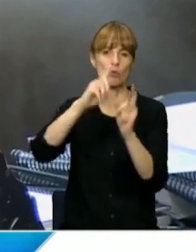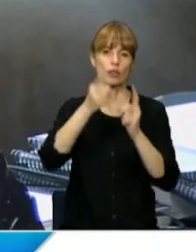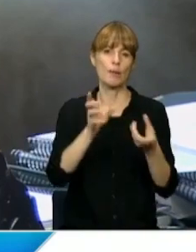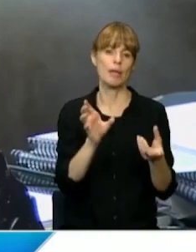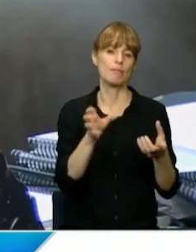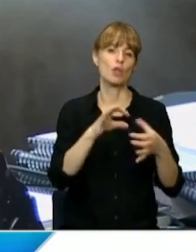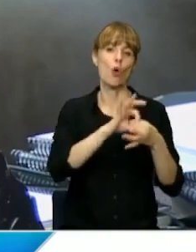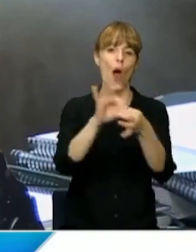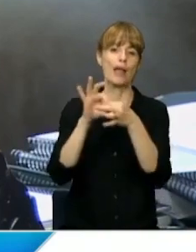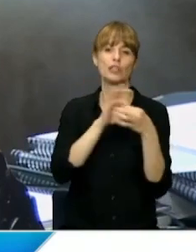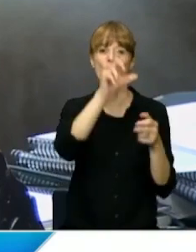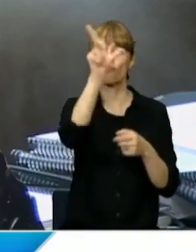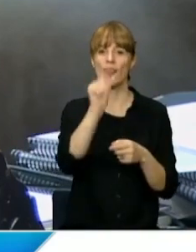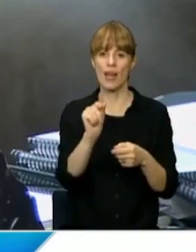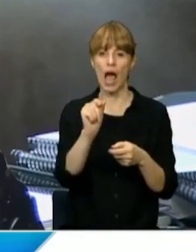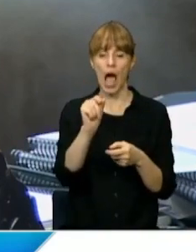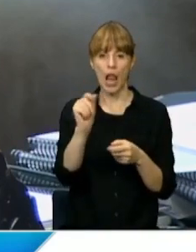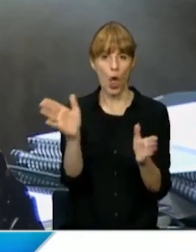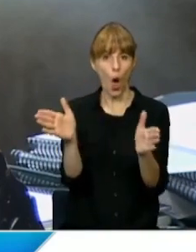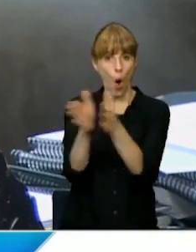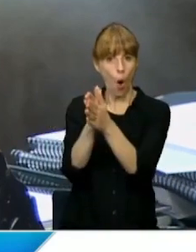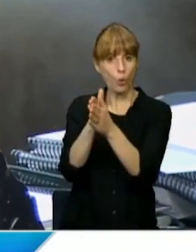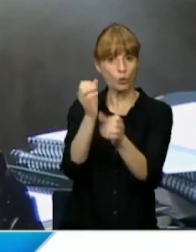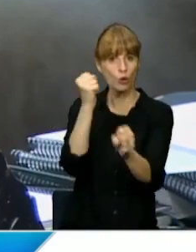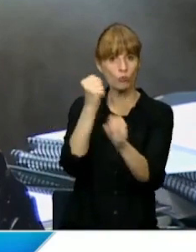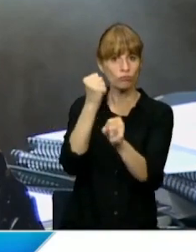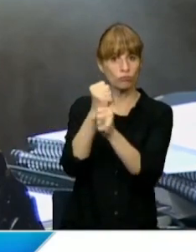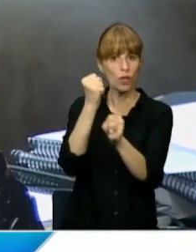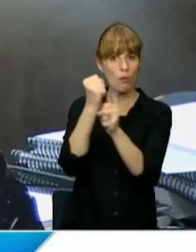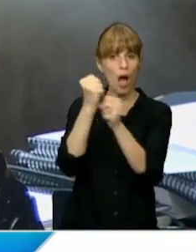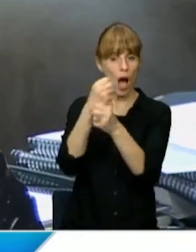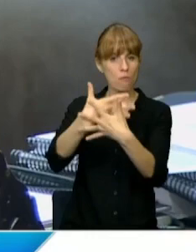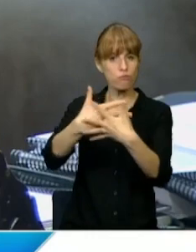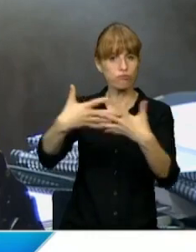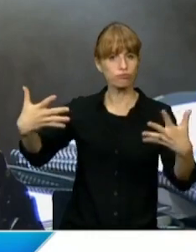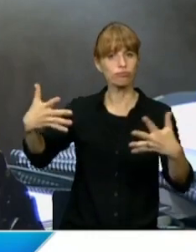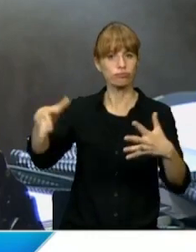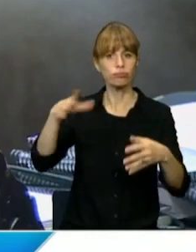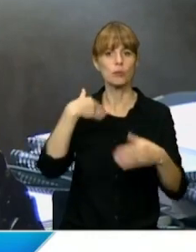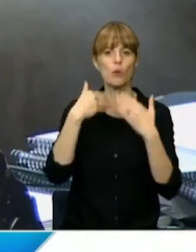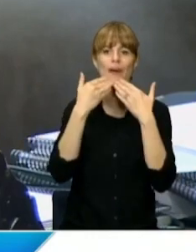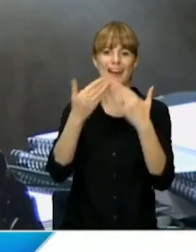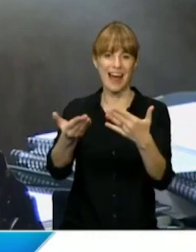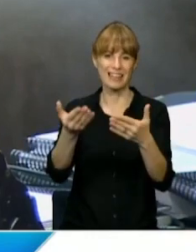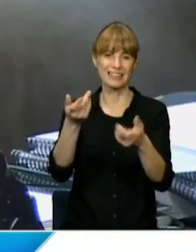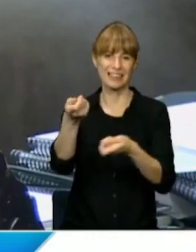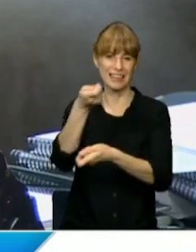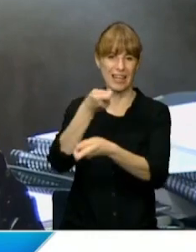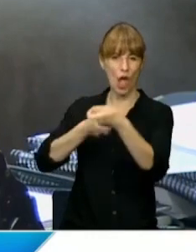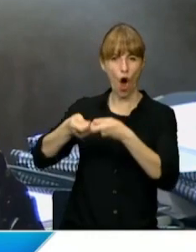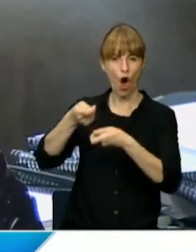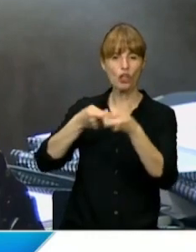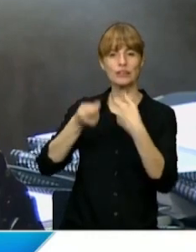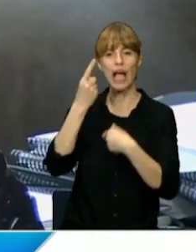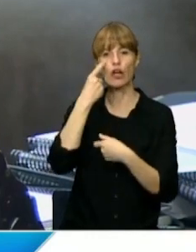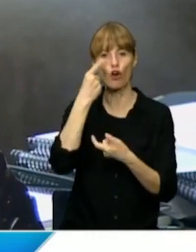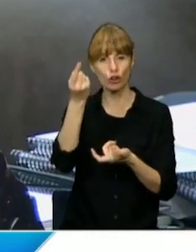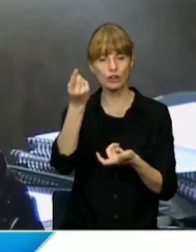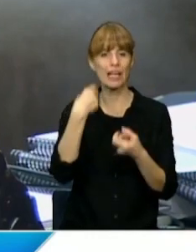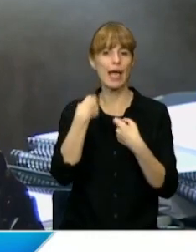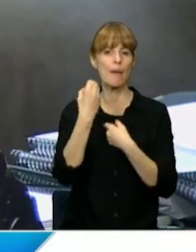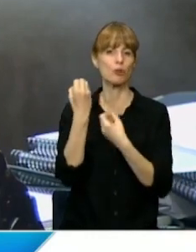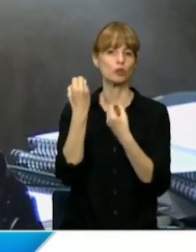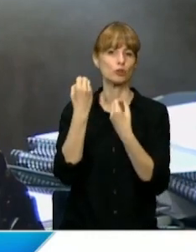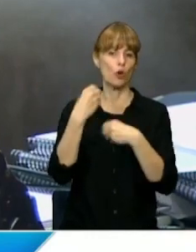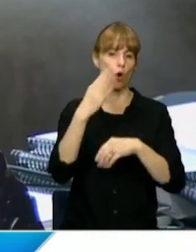Coalición Federal, que con ellos logramos ampliar ese universo. Así que todo el agradecimiento a quienes tuvieron la posibilidad de negociar, conocernos, perder miedos,